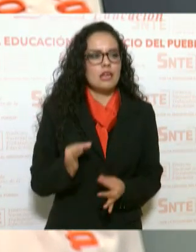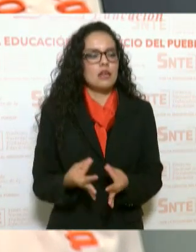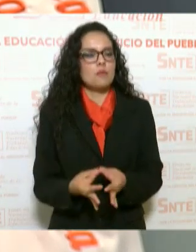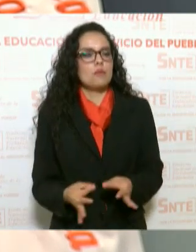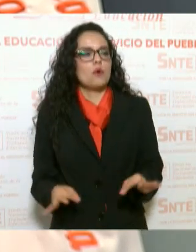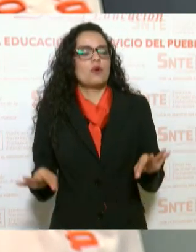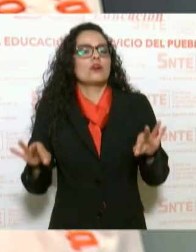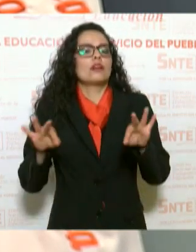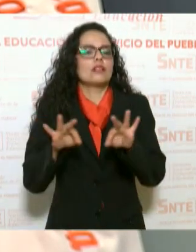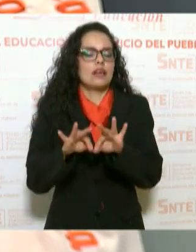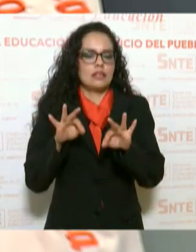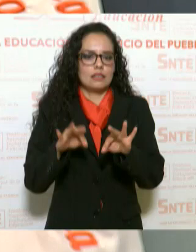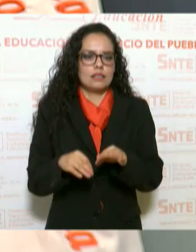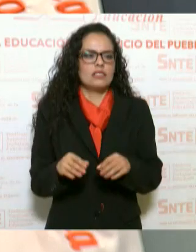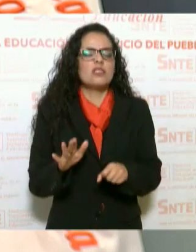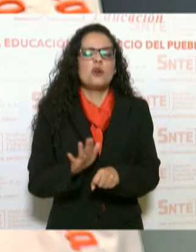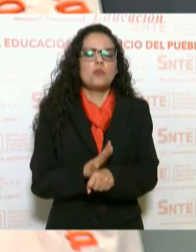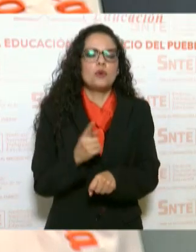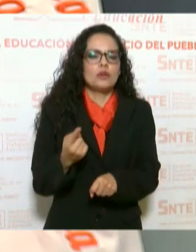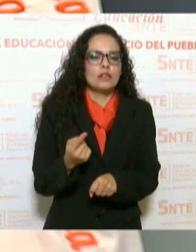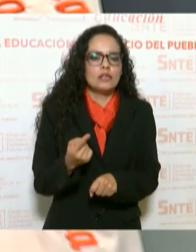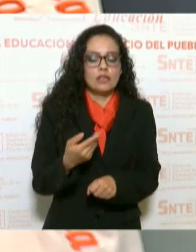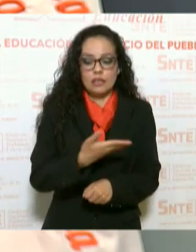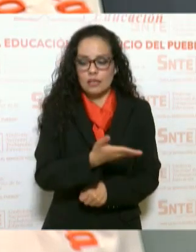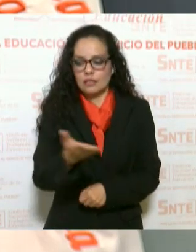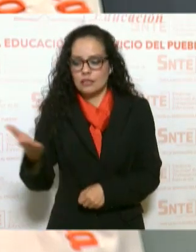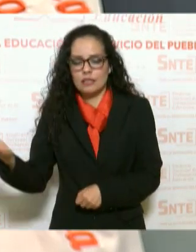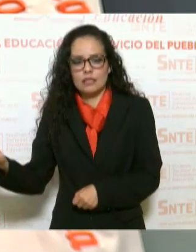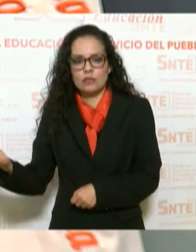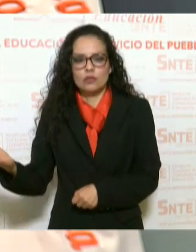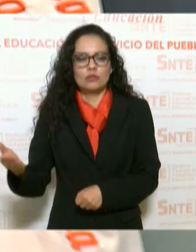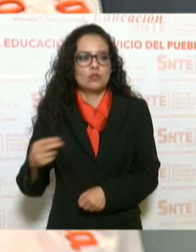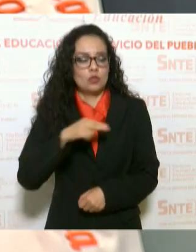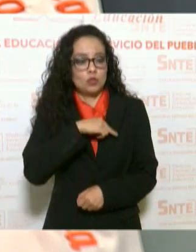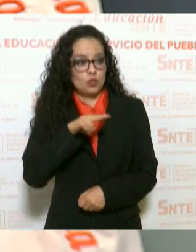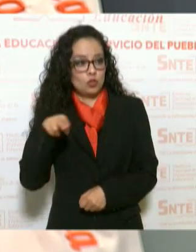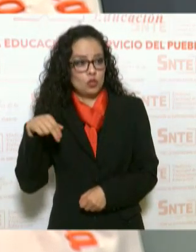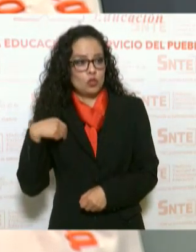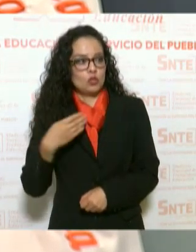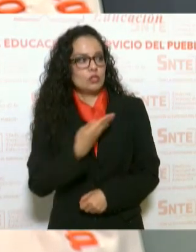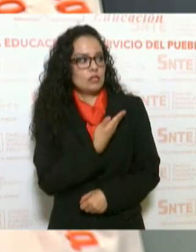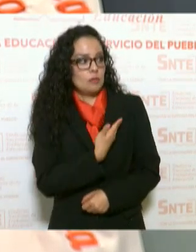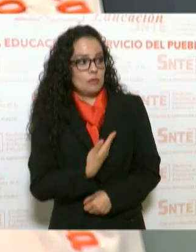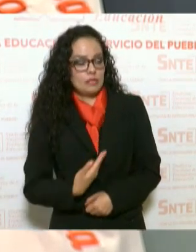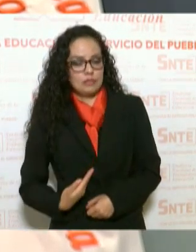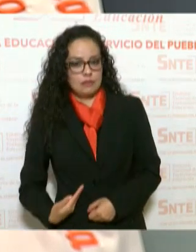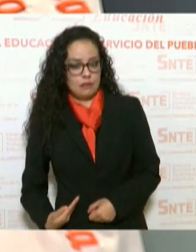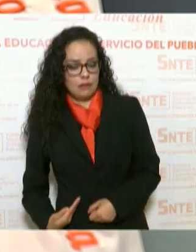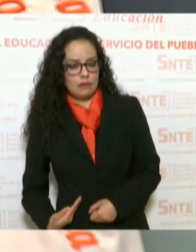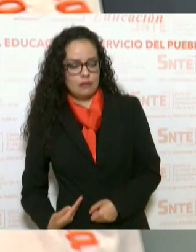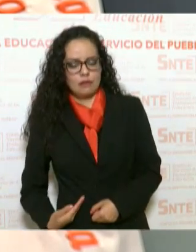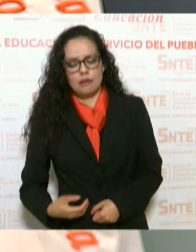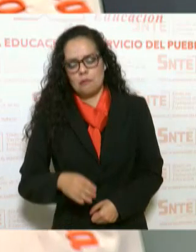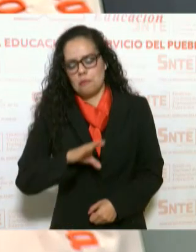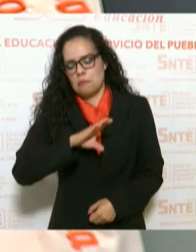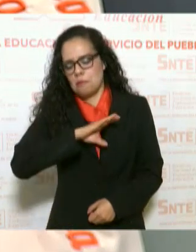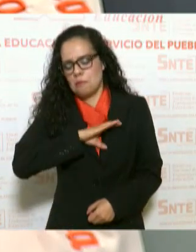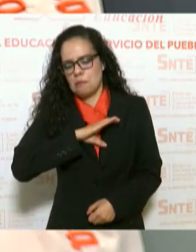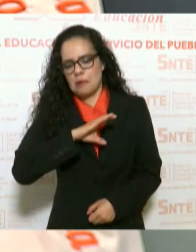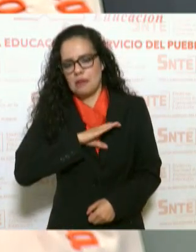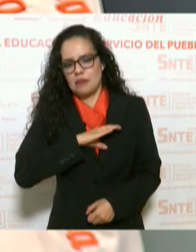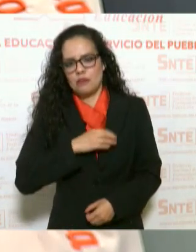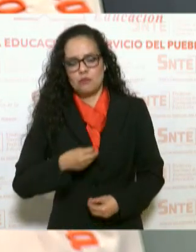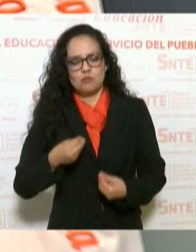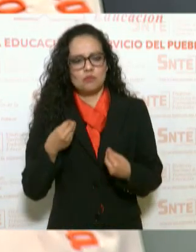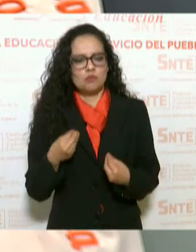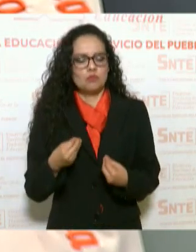nosotros el primer mandatario de la nación, que mucho apreciamos, a quien le tenemos un gran